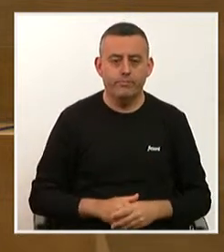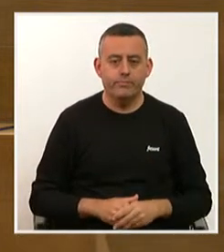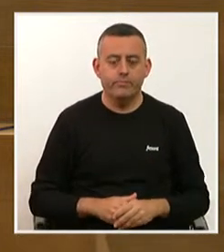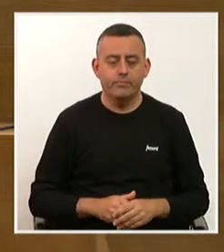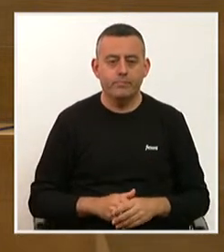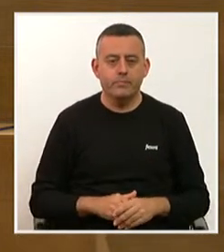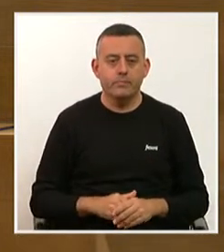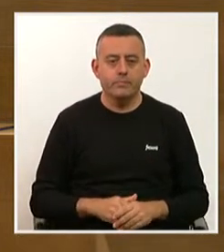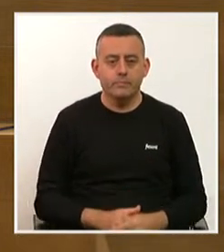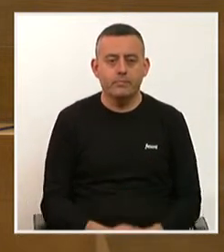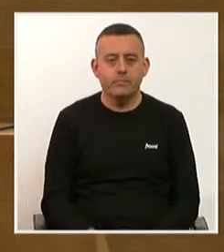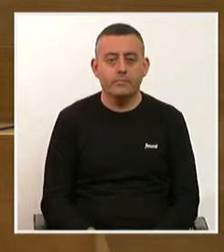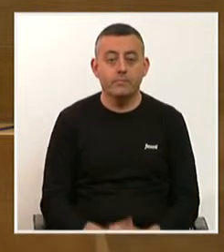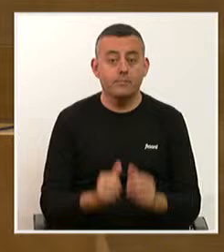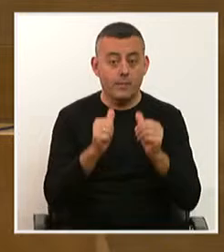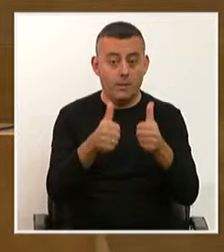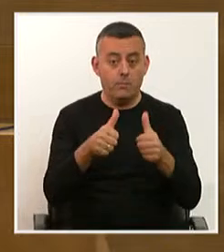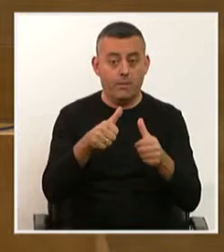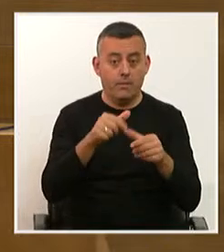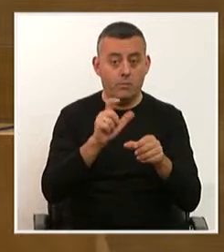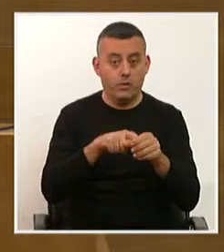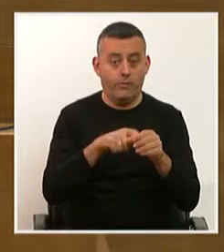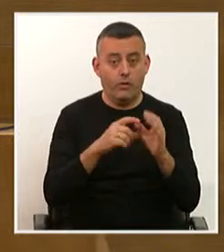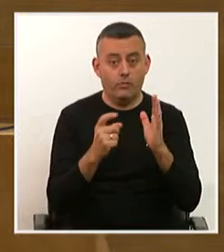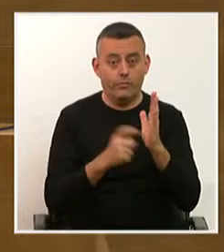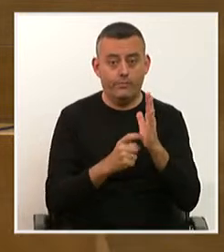9961 comienza la